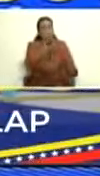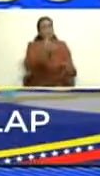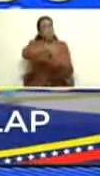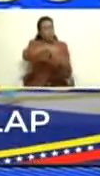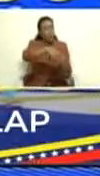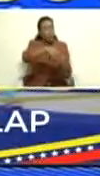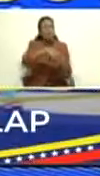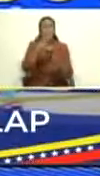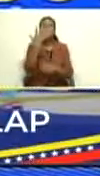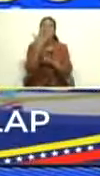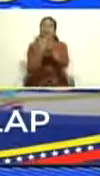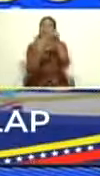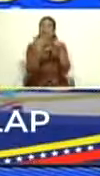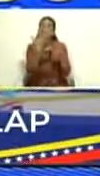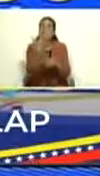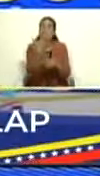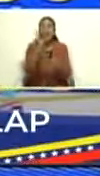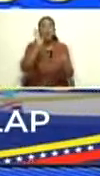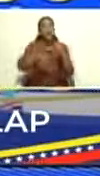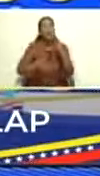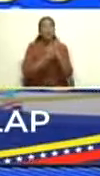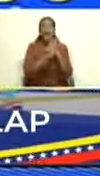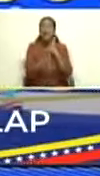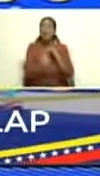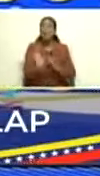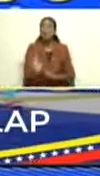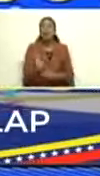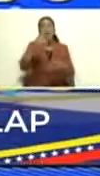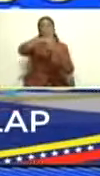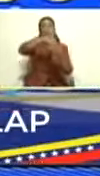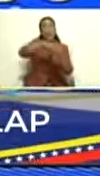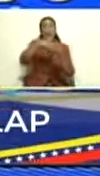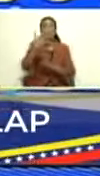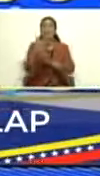la manito y será la última cola.